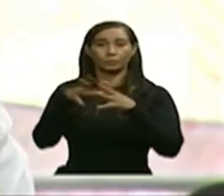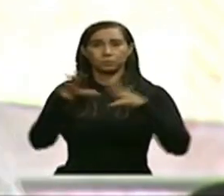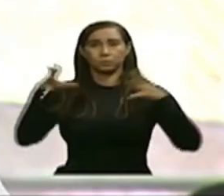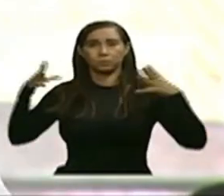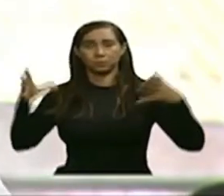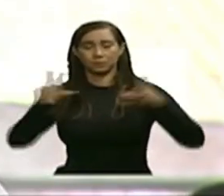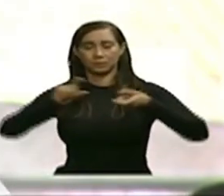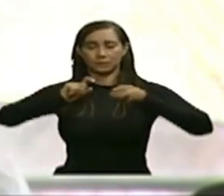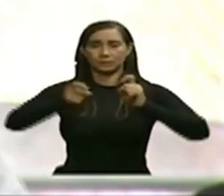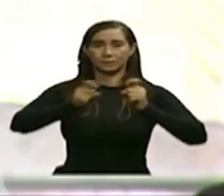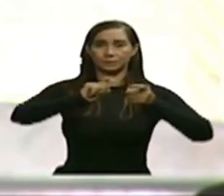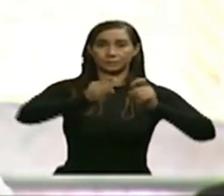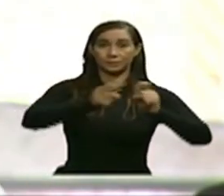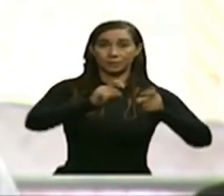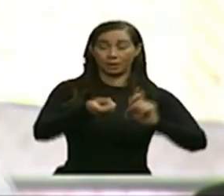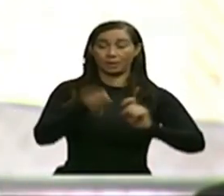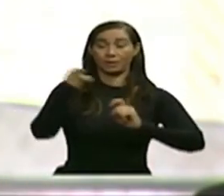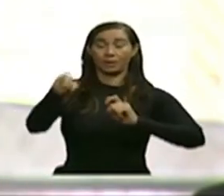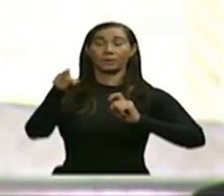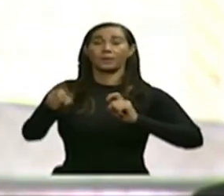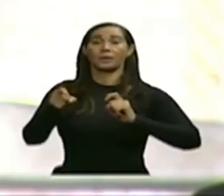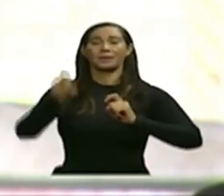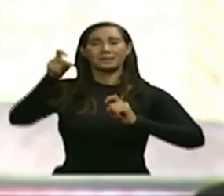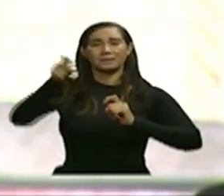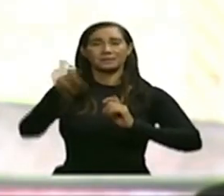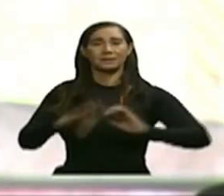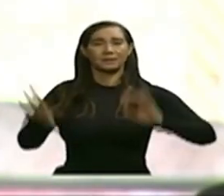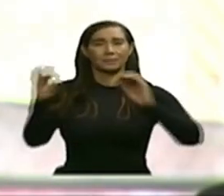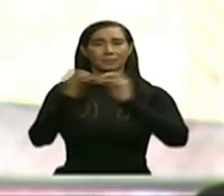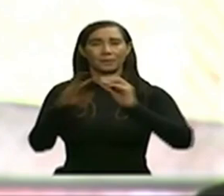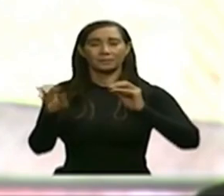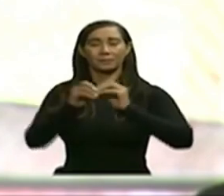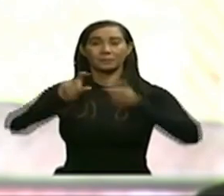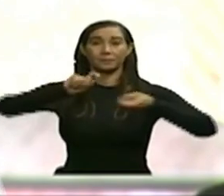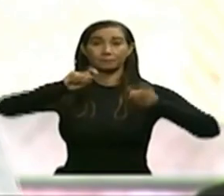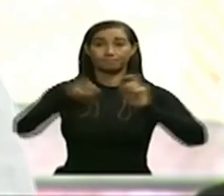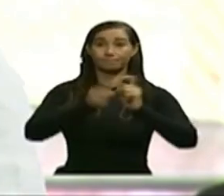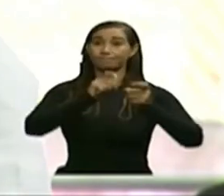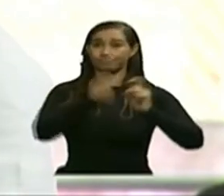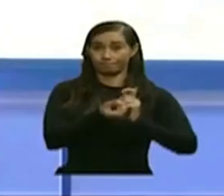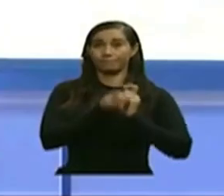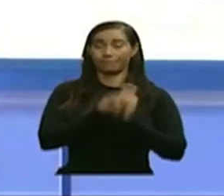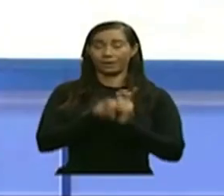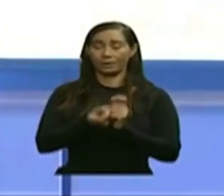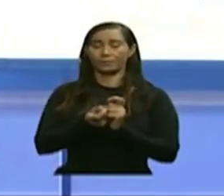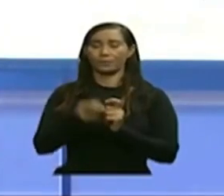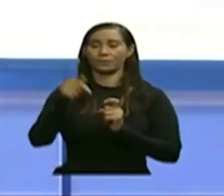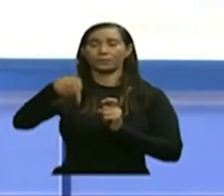se modifica y genera nuevas demandas con las transformaciones constantes